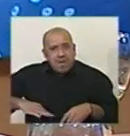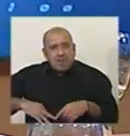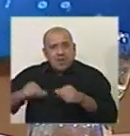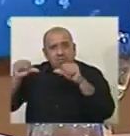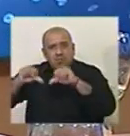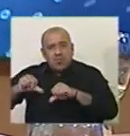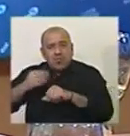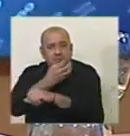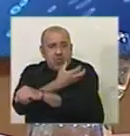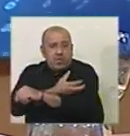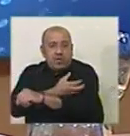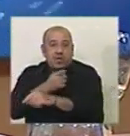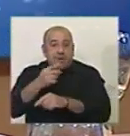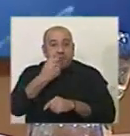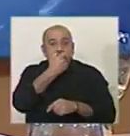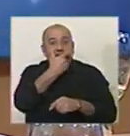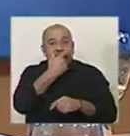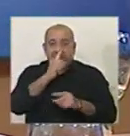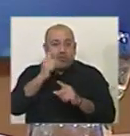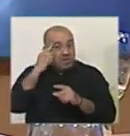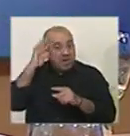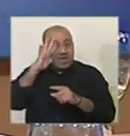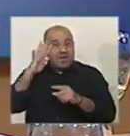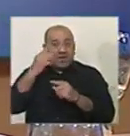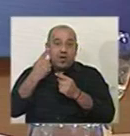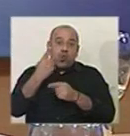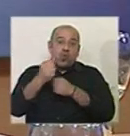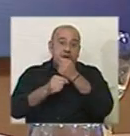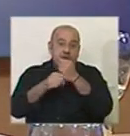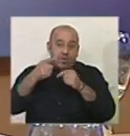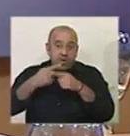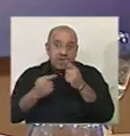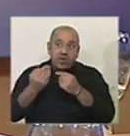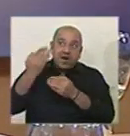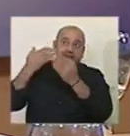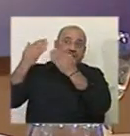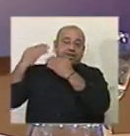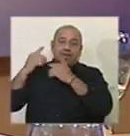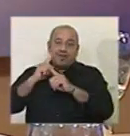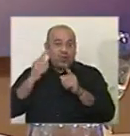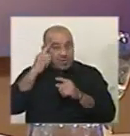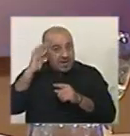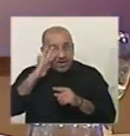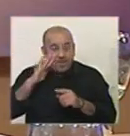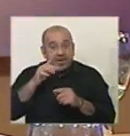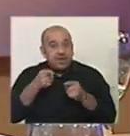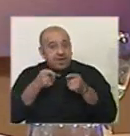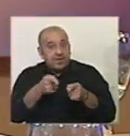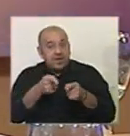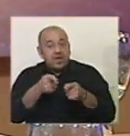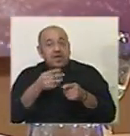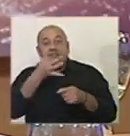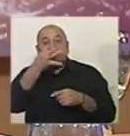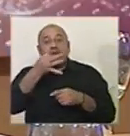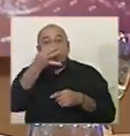no imaginaba hace un año y medio que esta especie de gran presentación en el mundo de lo que de alguna manera fue su discurso en